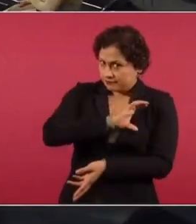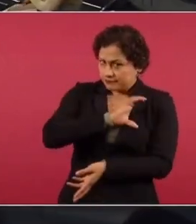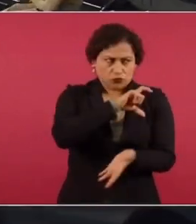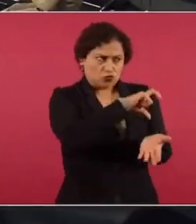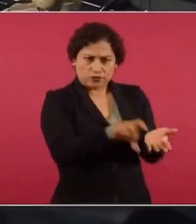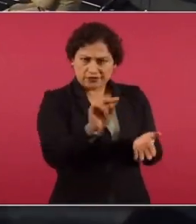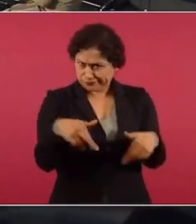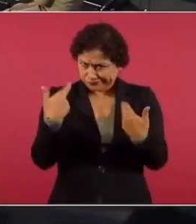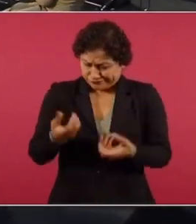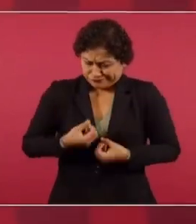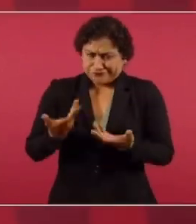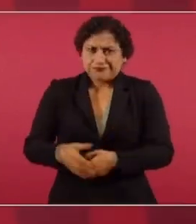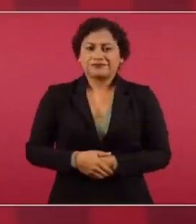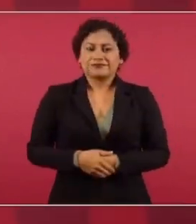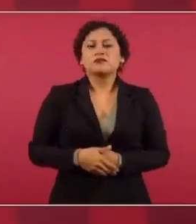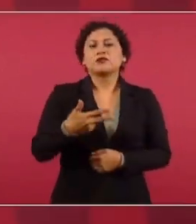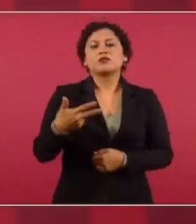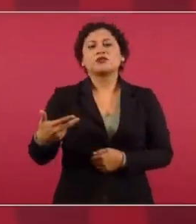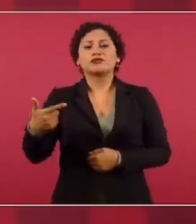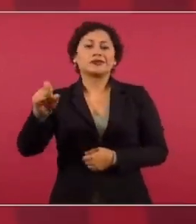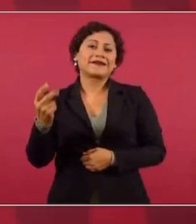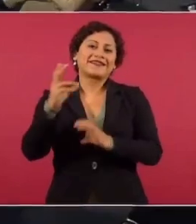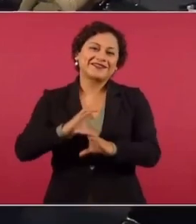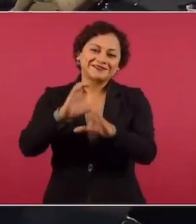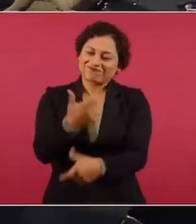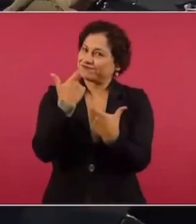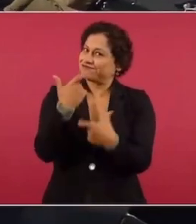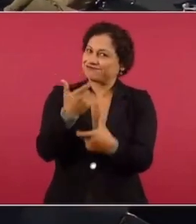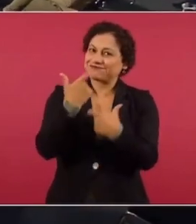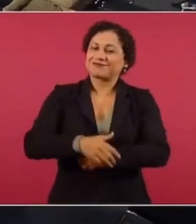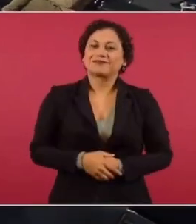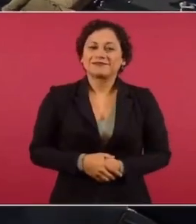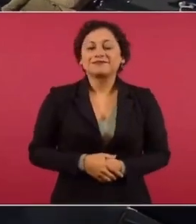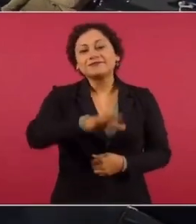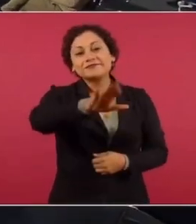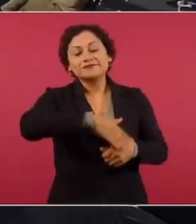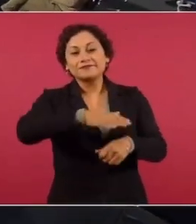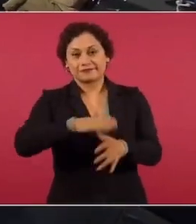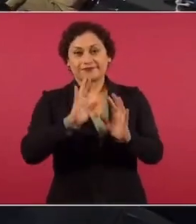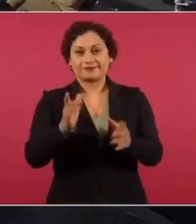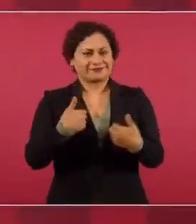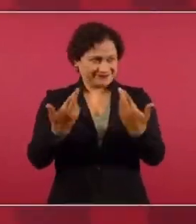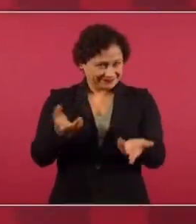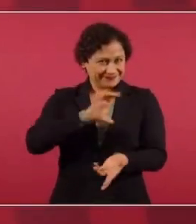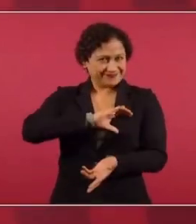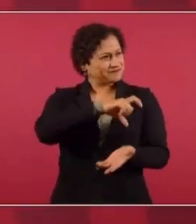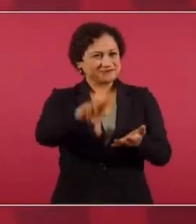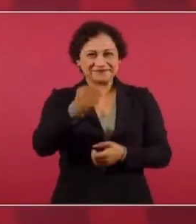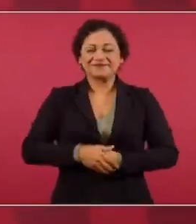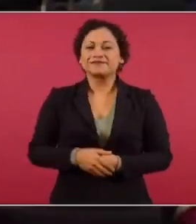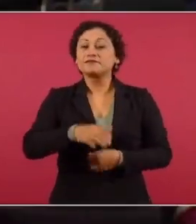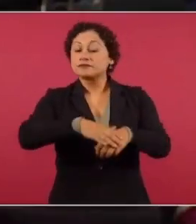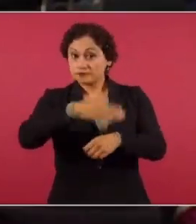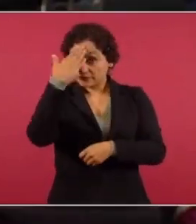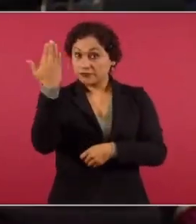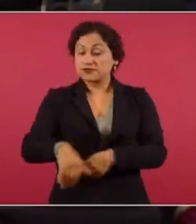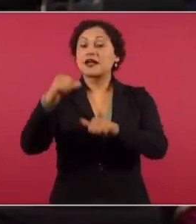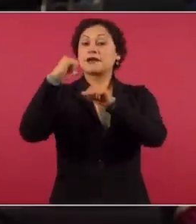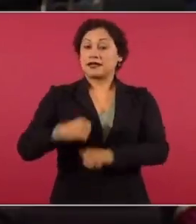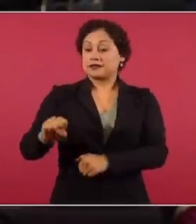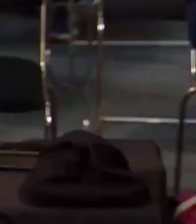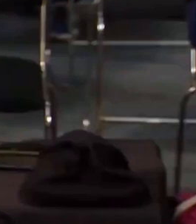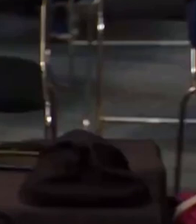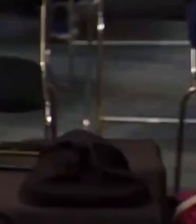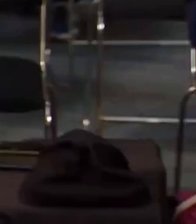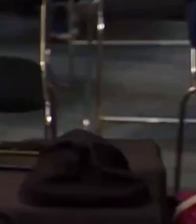afecto, no lo Ya compre. finalmente, ya definió. 5688722. Ya definió quién es el o será. Regale afecto, no lo compre. ¿Quién será Sí. el nuevo titular del SAT? ¿Mande? Ya definió quién